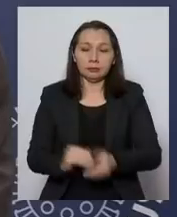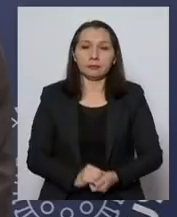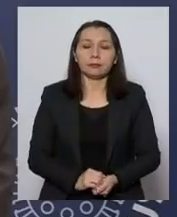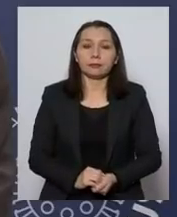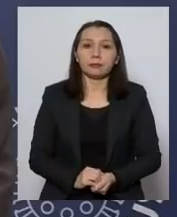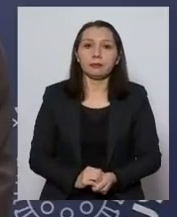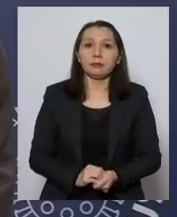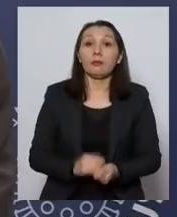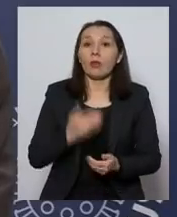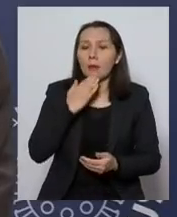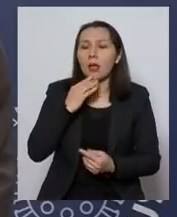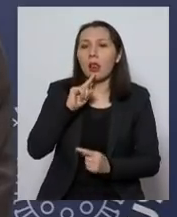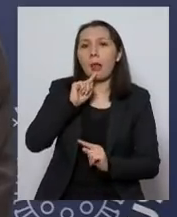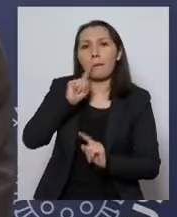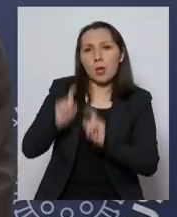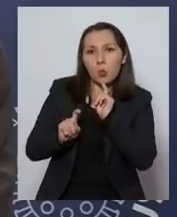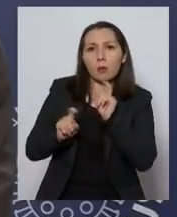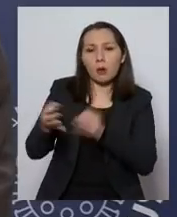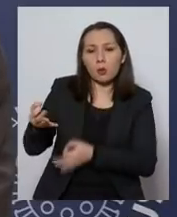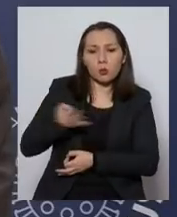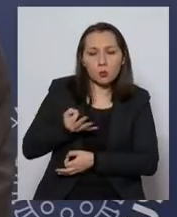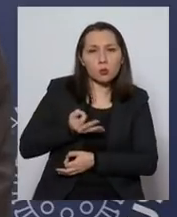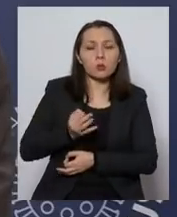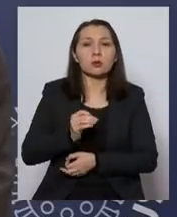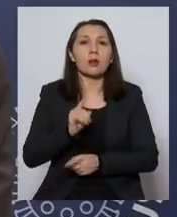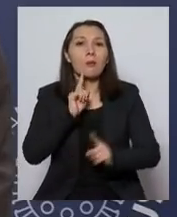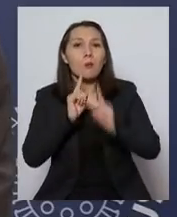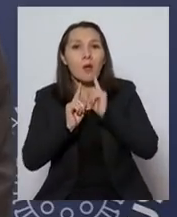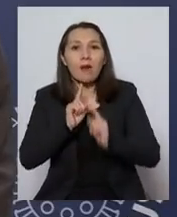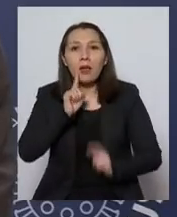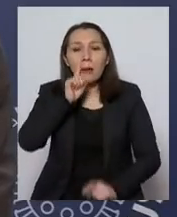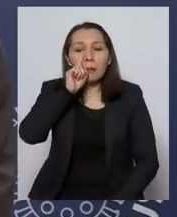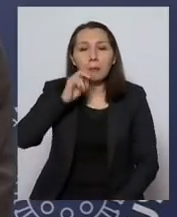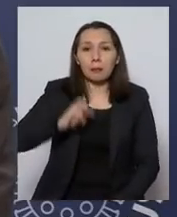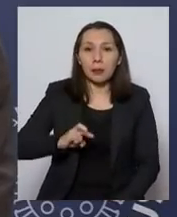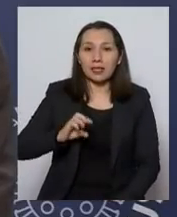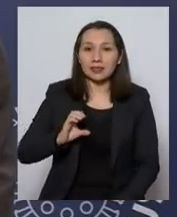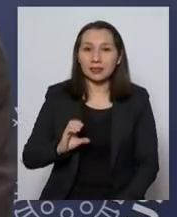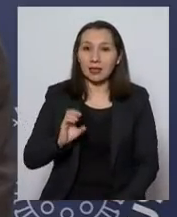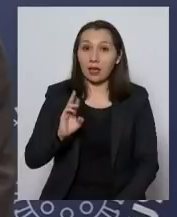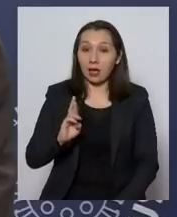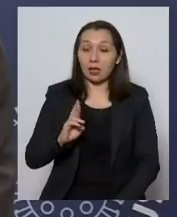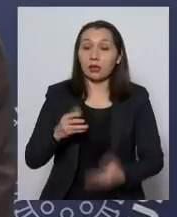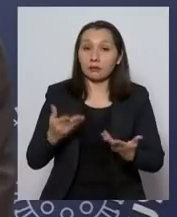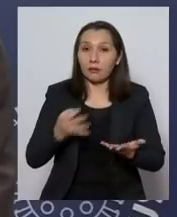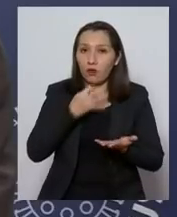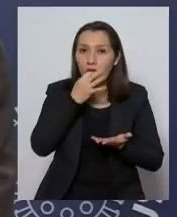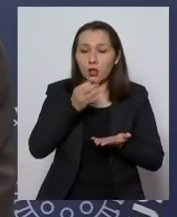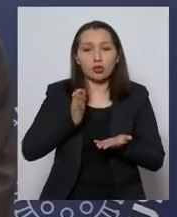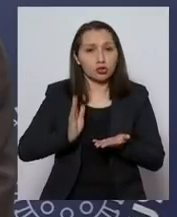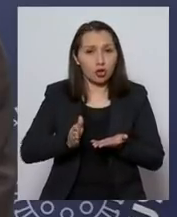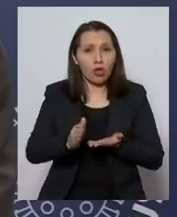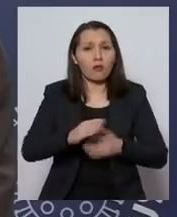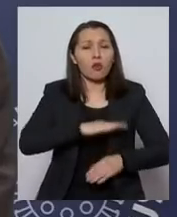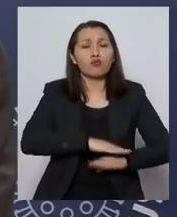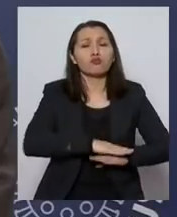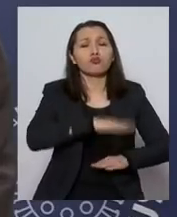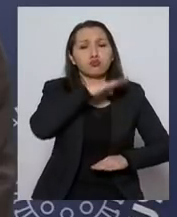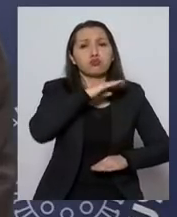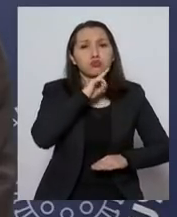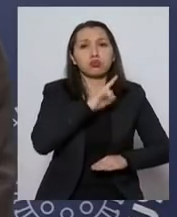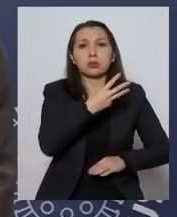Se ha hecho preguntas respecto a los testeos de PCR. Quiero señalar que mantenemos un stock